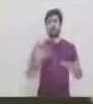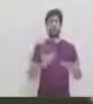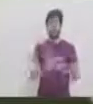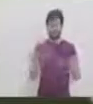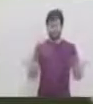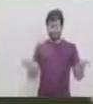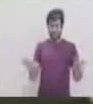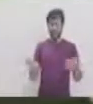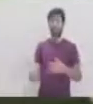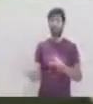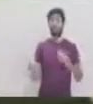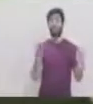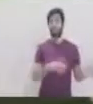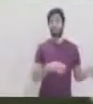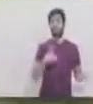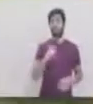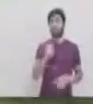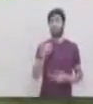la tienda.